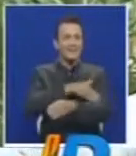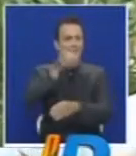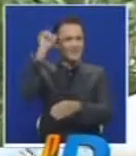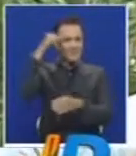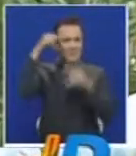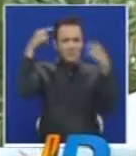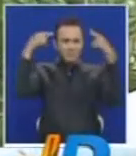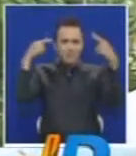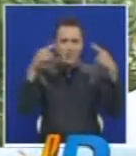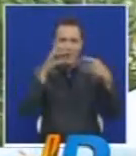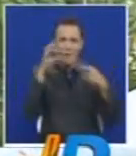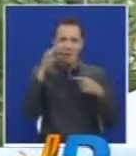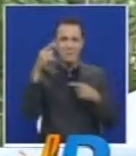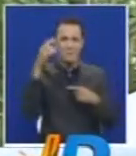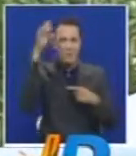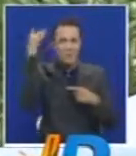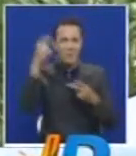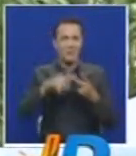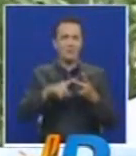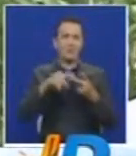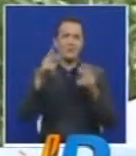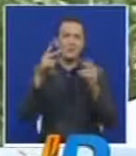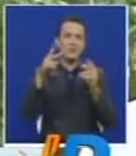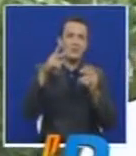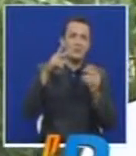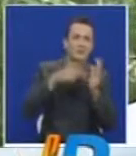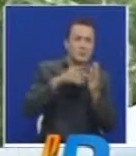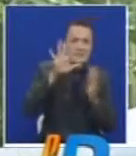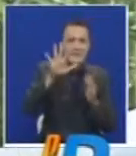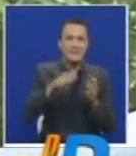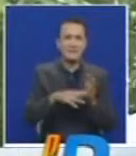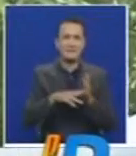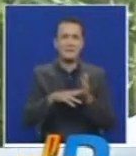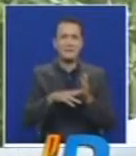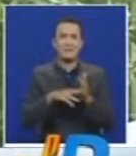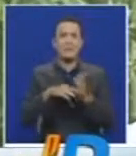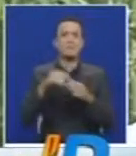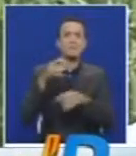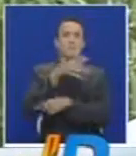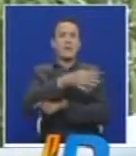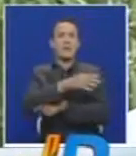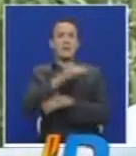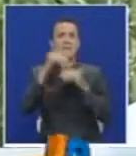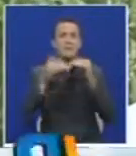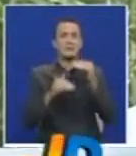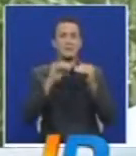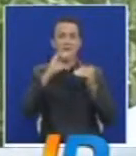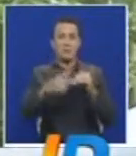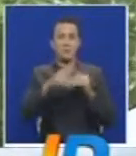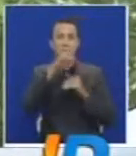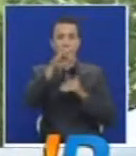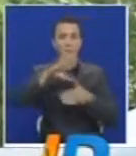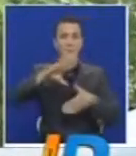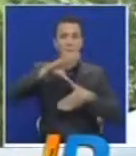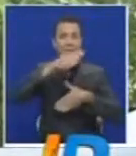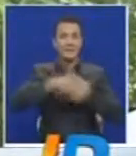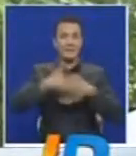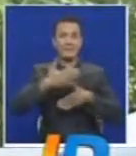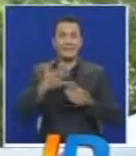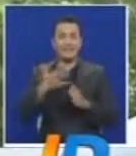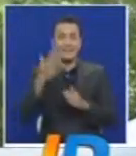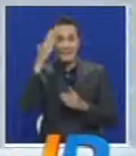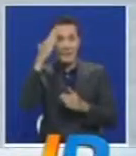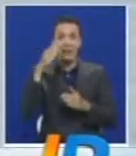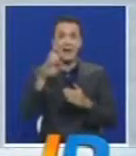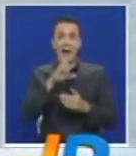Redín, los campeones del 96, del 2005, los subcampeones de América. Y el Cali tiene que volver por